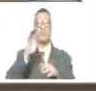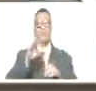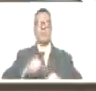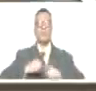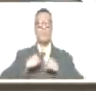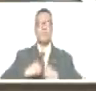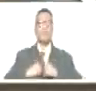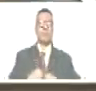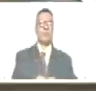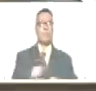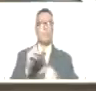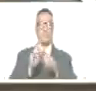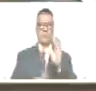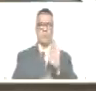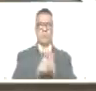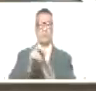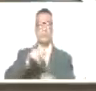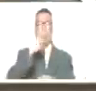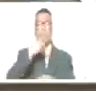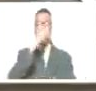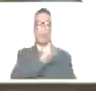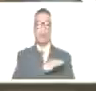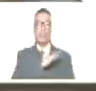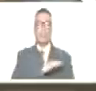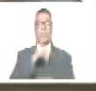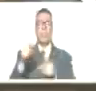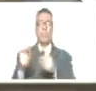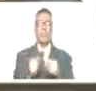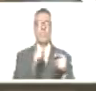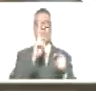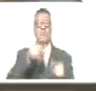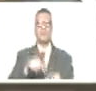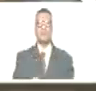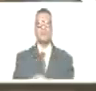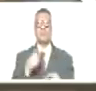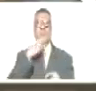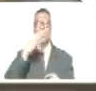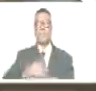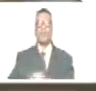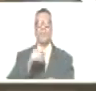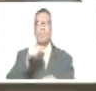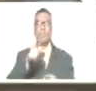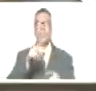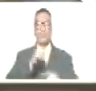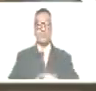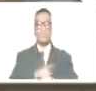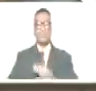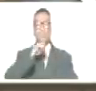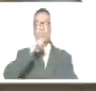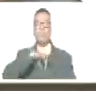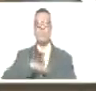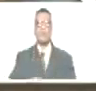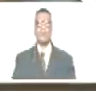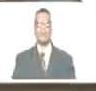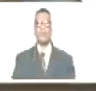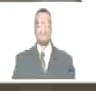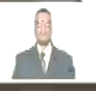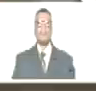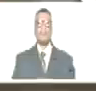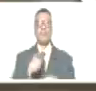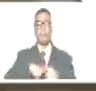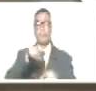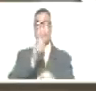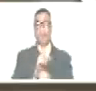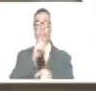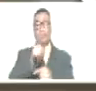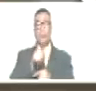progreso político, social y económico, afirmando en su tiempo histórico que el único medio de